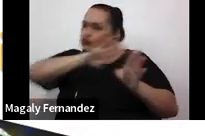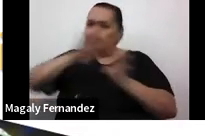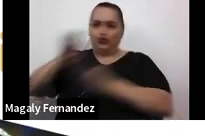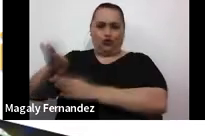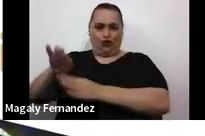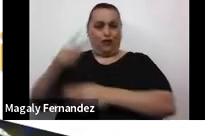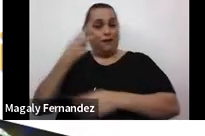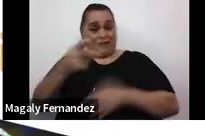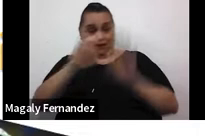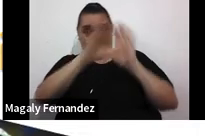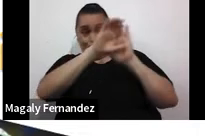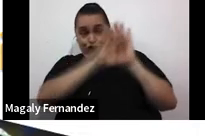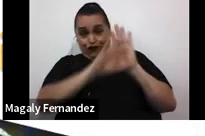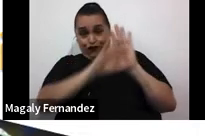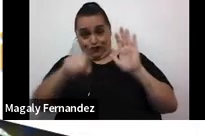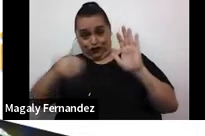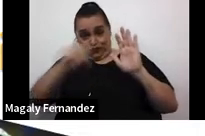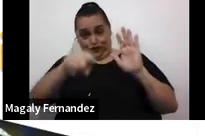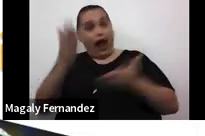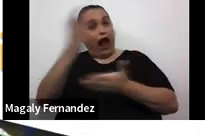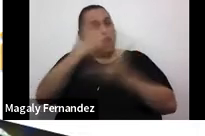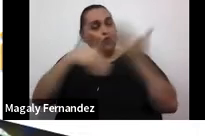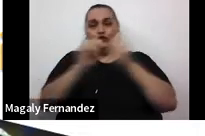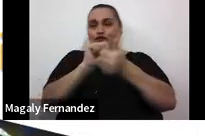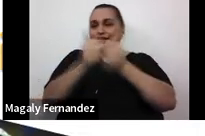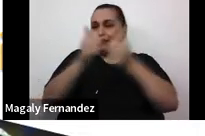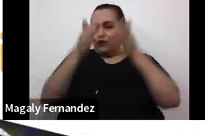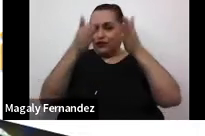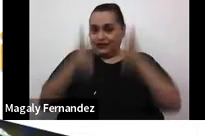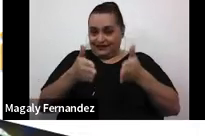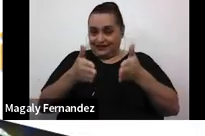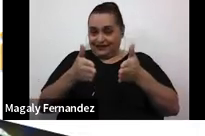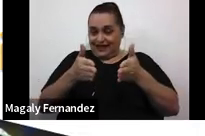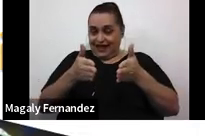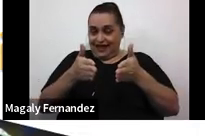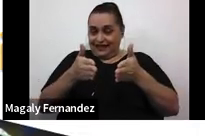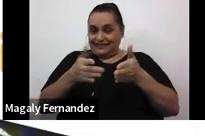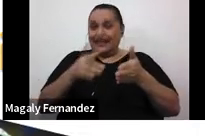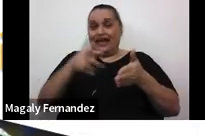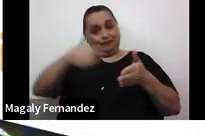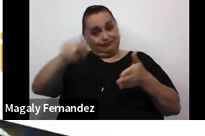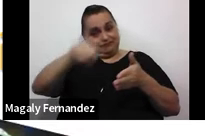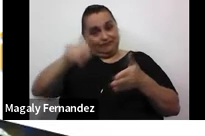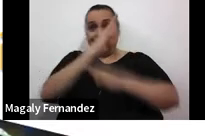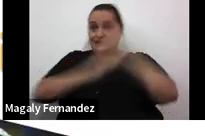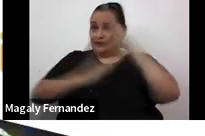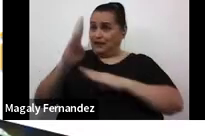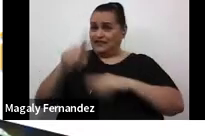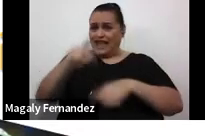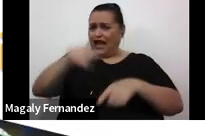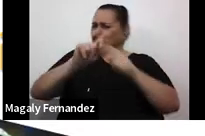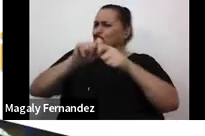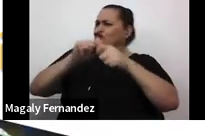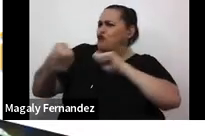fotografías de de algunos deportistas con discapacidad porque rompen con